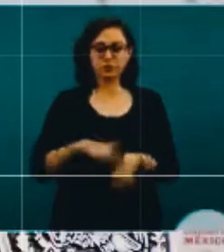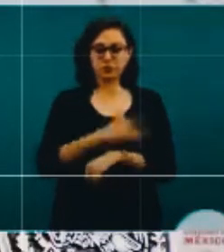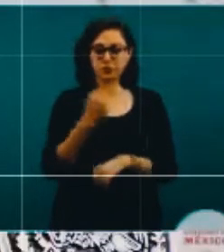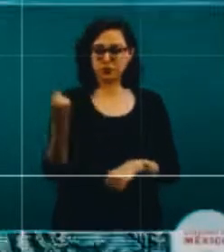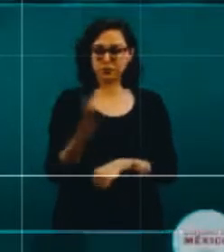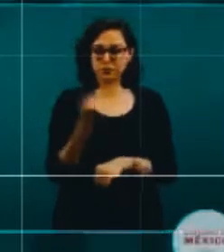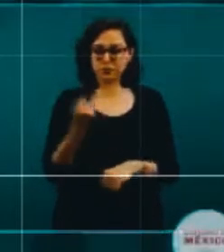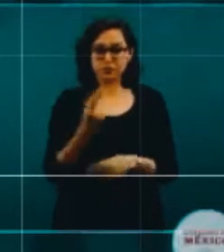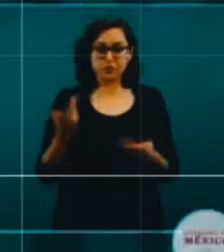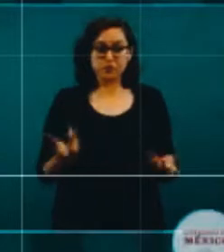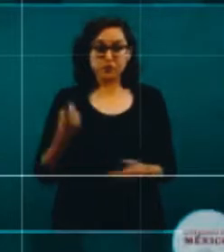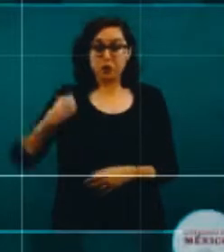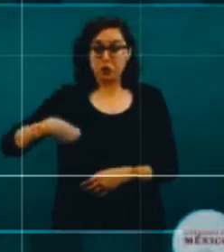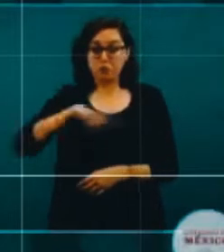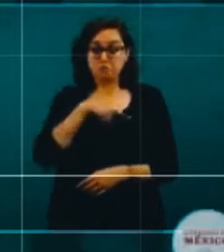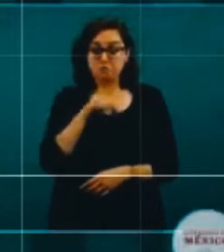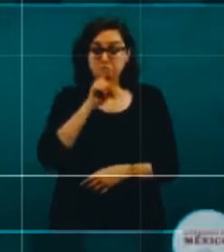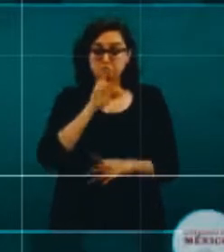nos